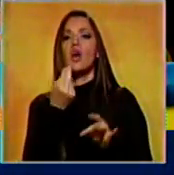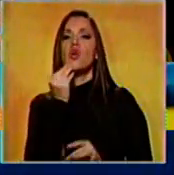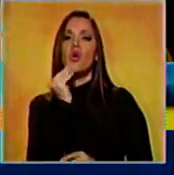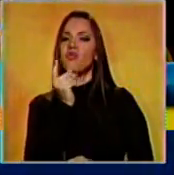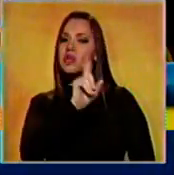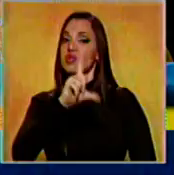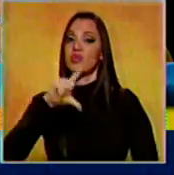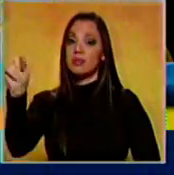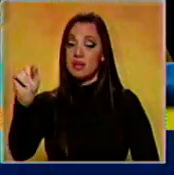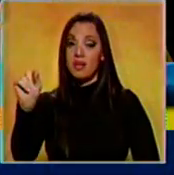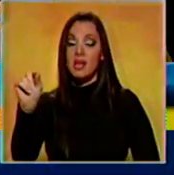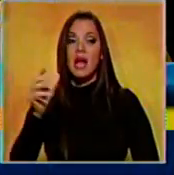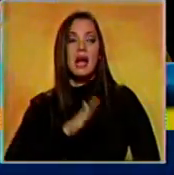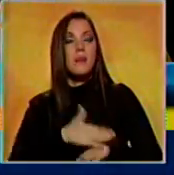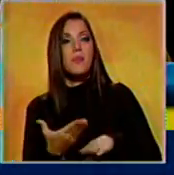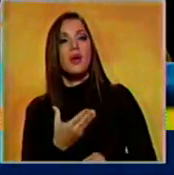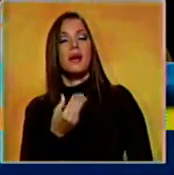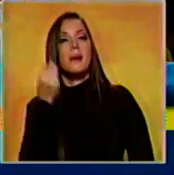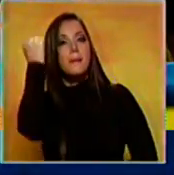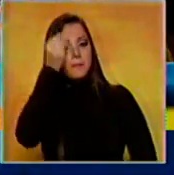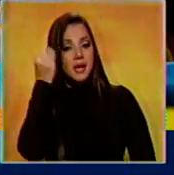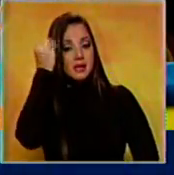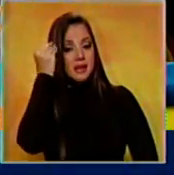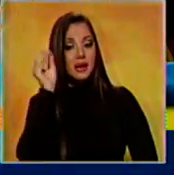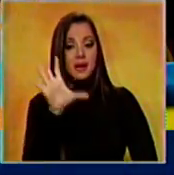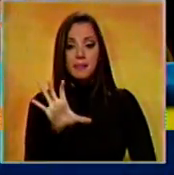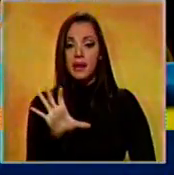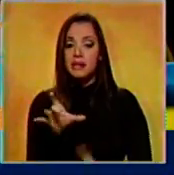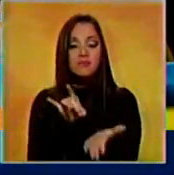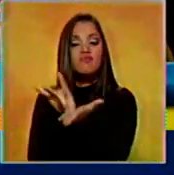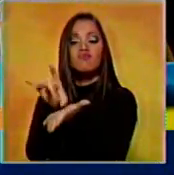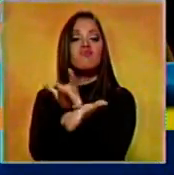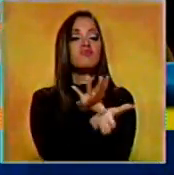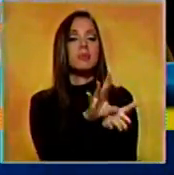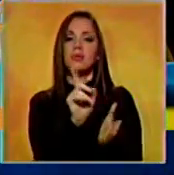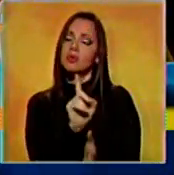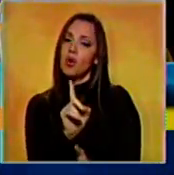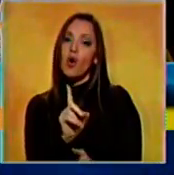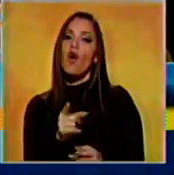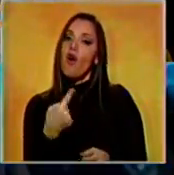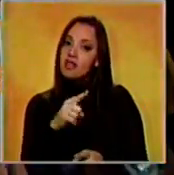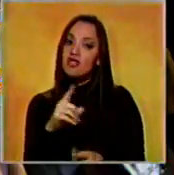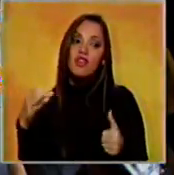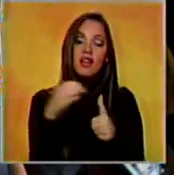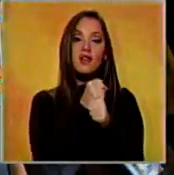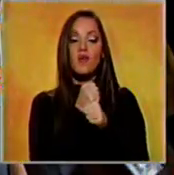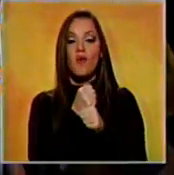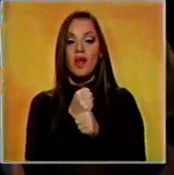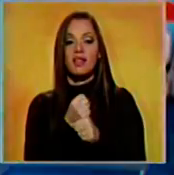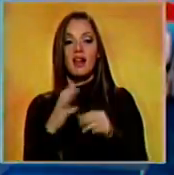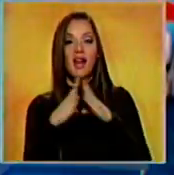vayan porque sienten que el país los echa y les cierra las puertas, sino que por el contrario, haya oportunidades para todos los venezolanos.